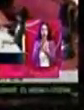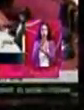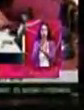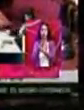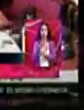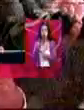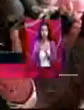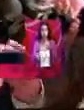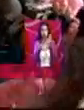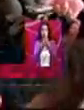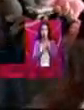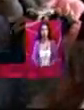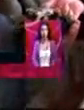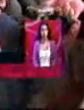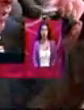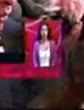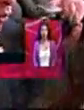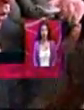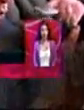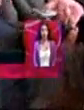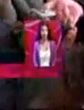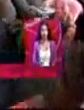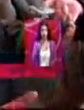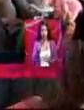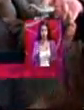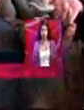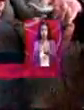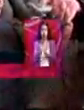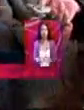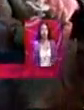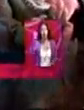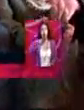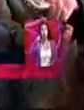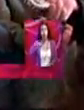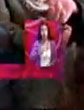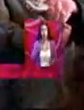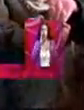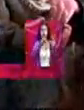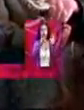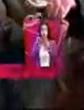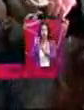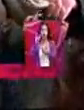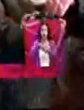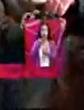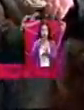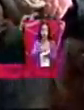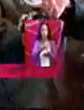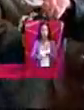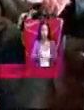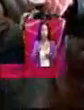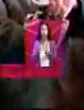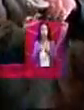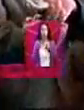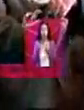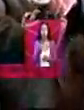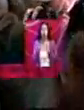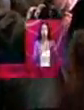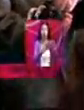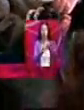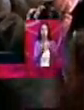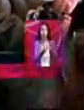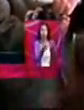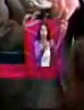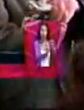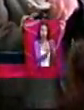el legislativo. Volvemos a esta coyuntura de que necesitamos 66 votos mínimo a favor de la